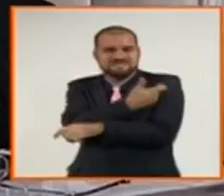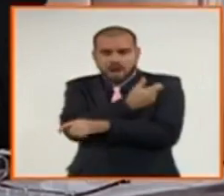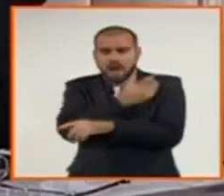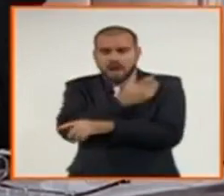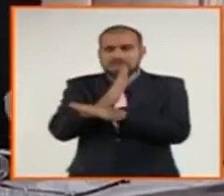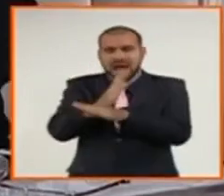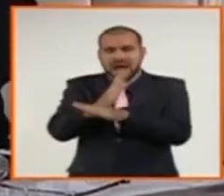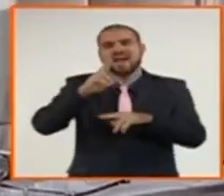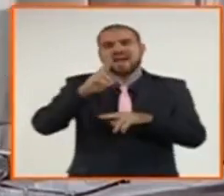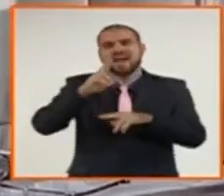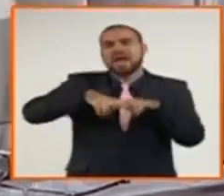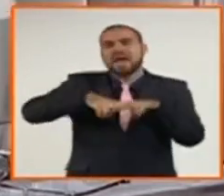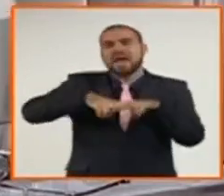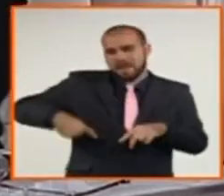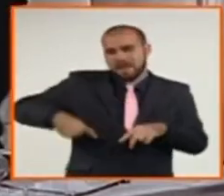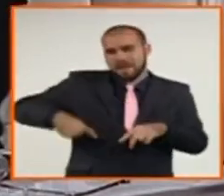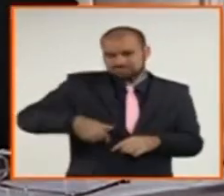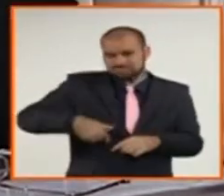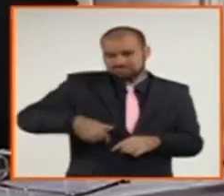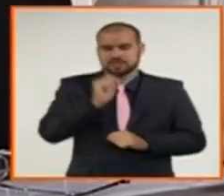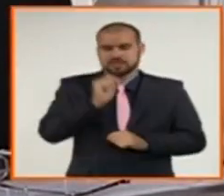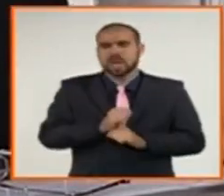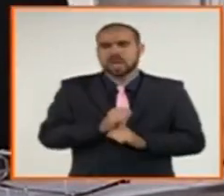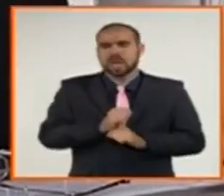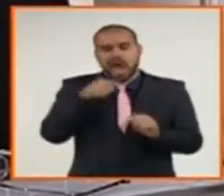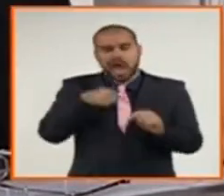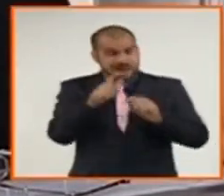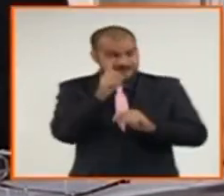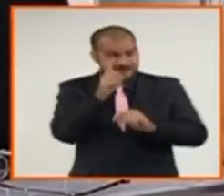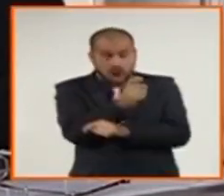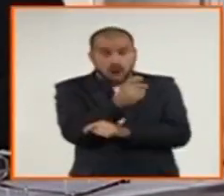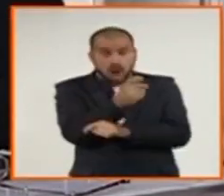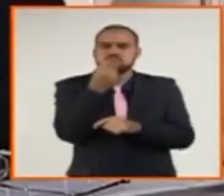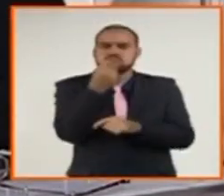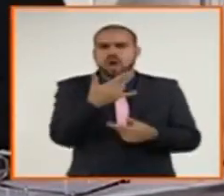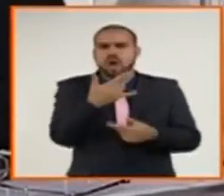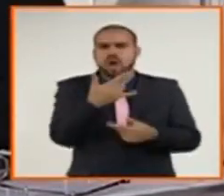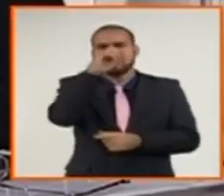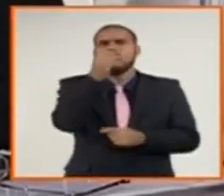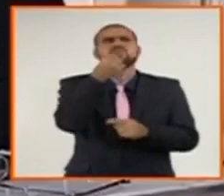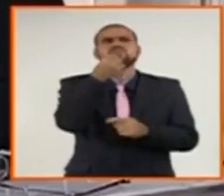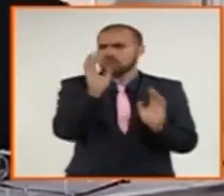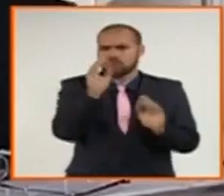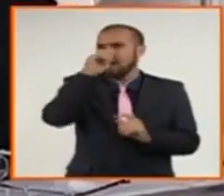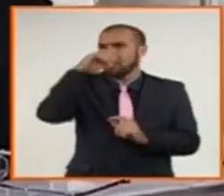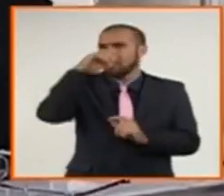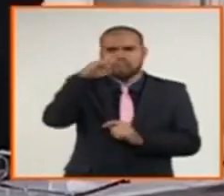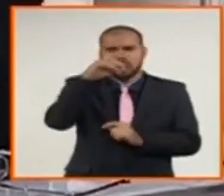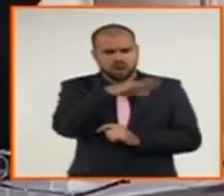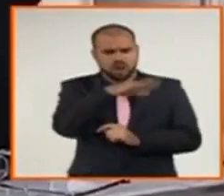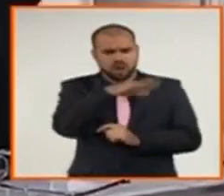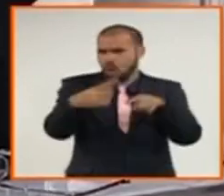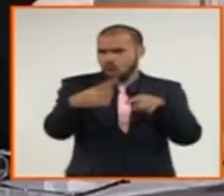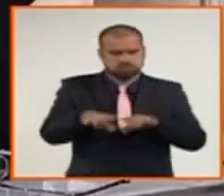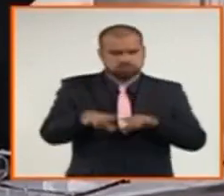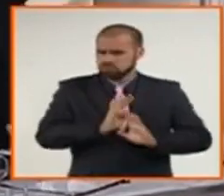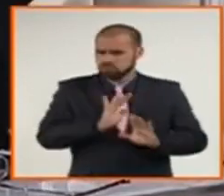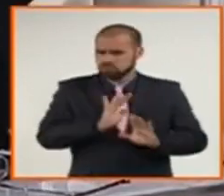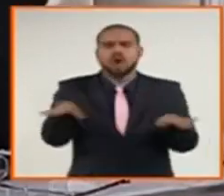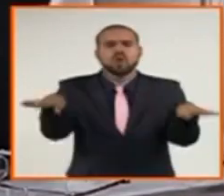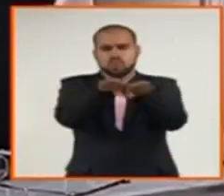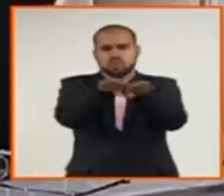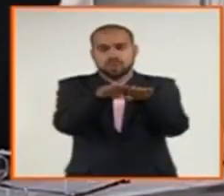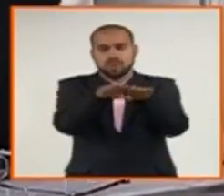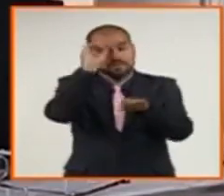para adolescentes, para adultos, o sea, para todas las edades, con una misma plataforma tecnológica. Esta vacuna tiene